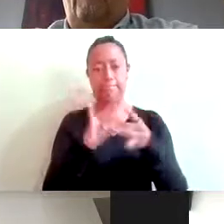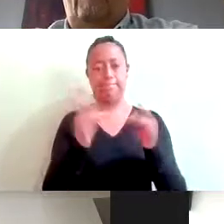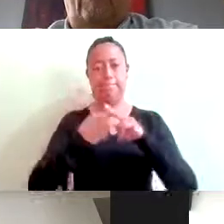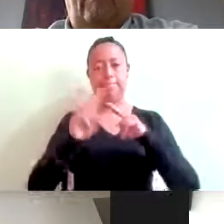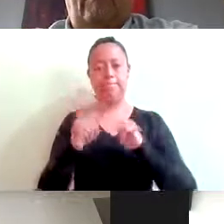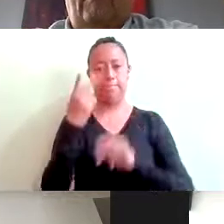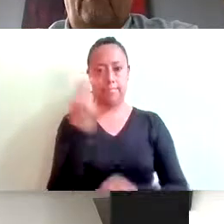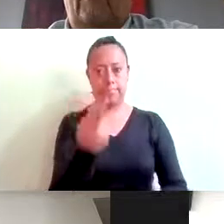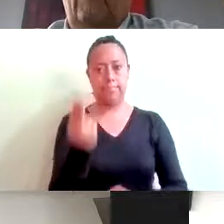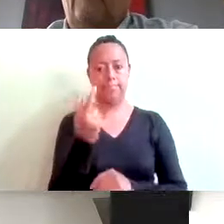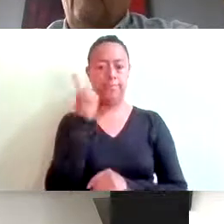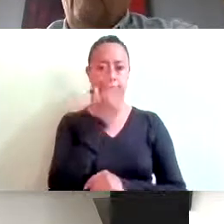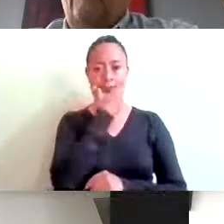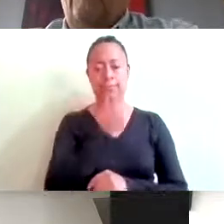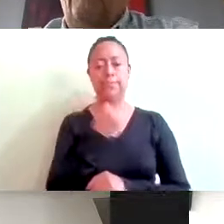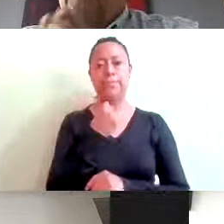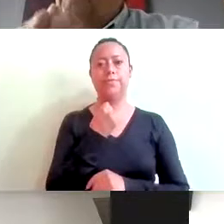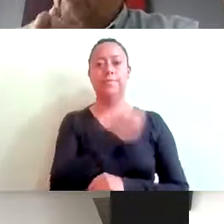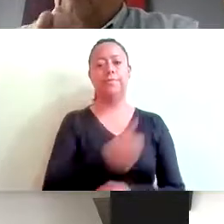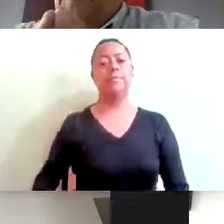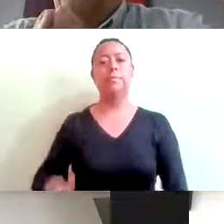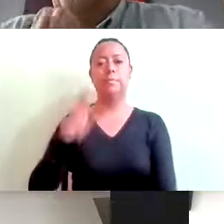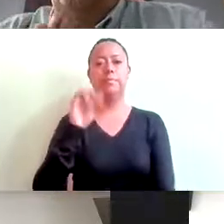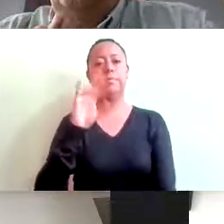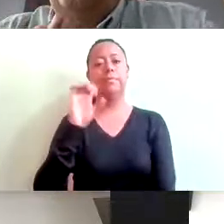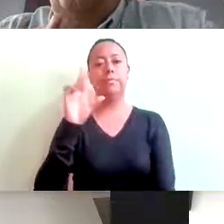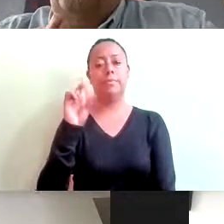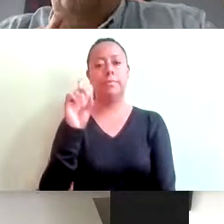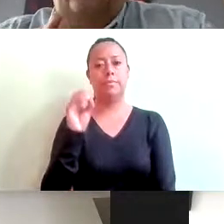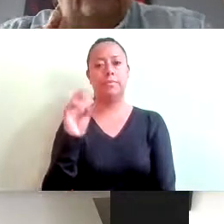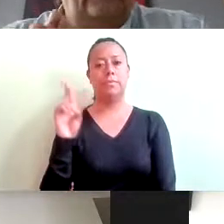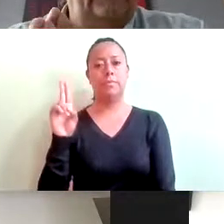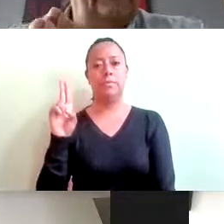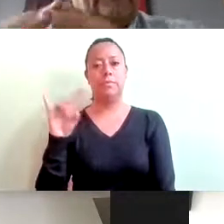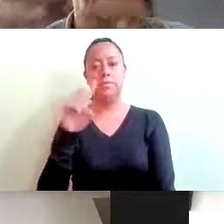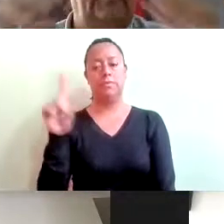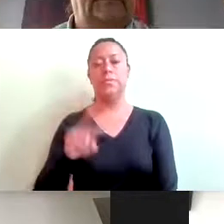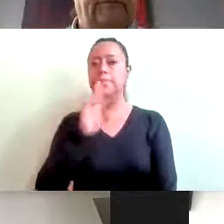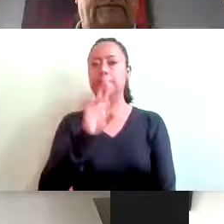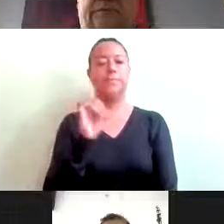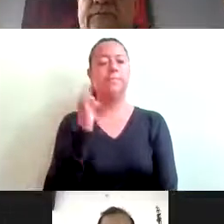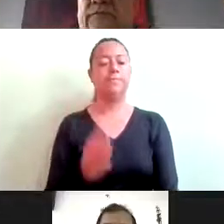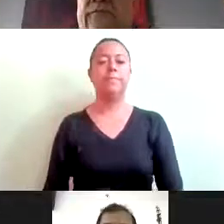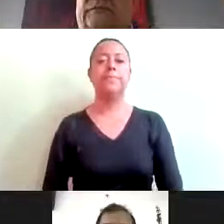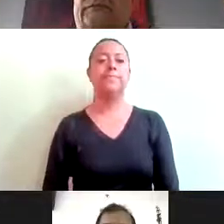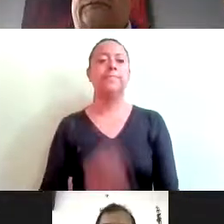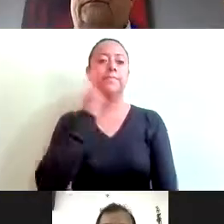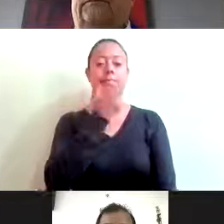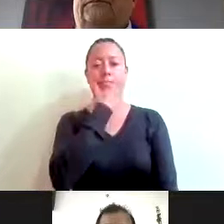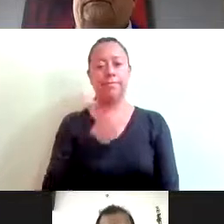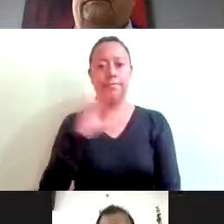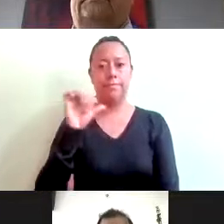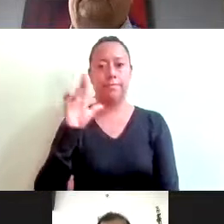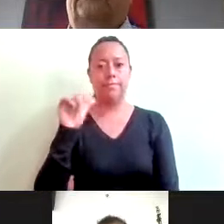usted, diputado presidente Ricardo Ruiz. Ricardo Ruiz, a favor. Diputado Carlos Hernández